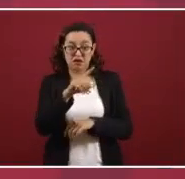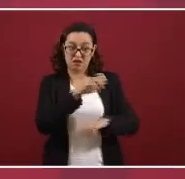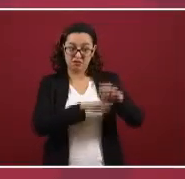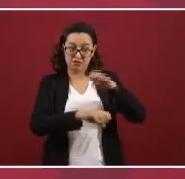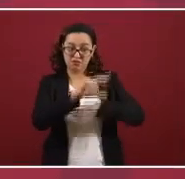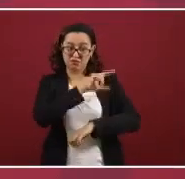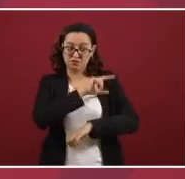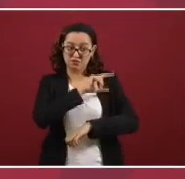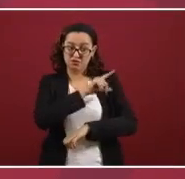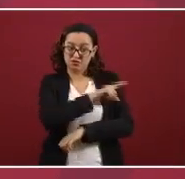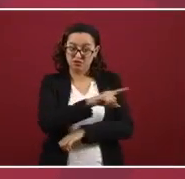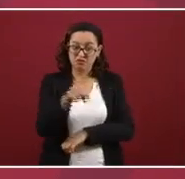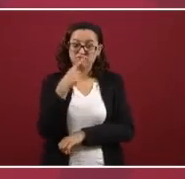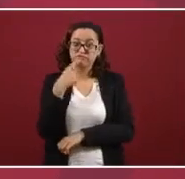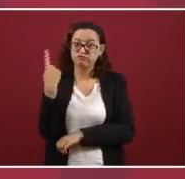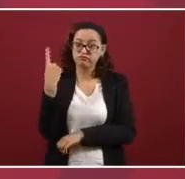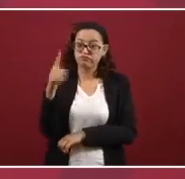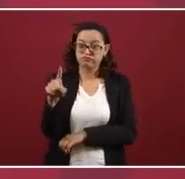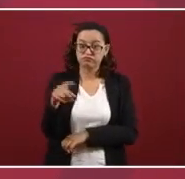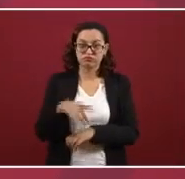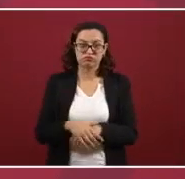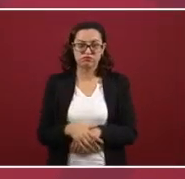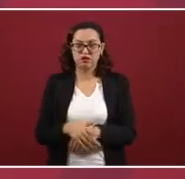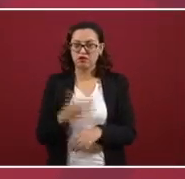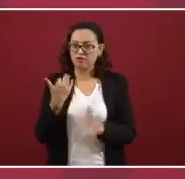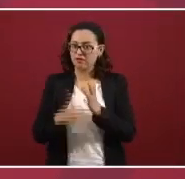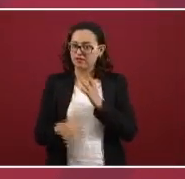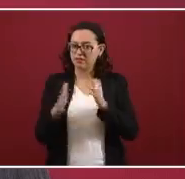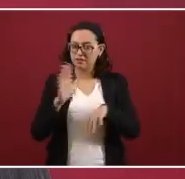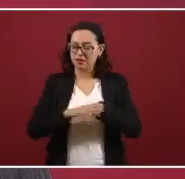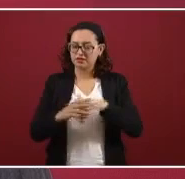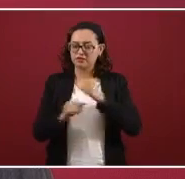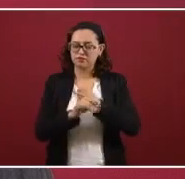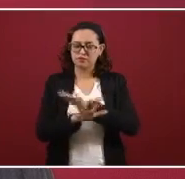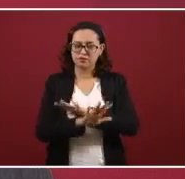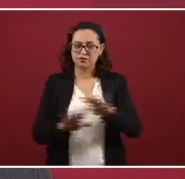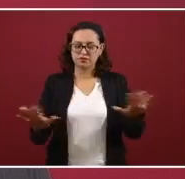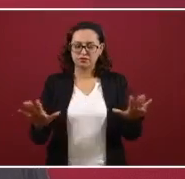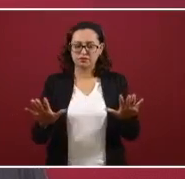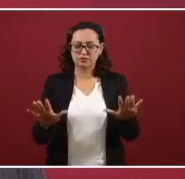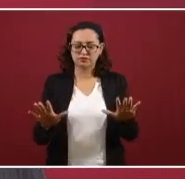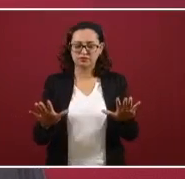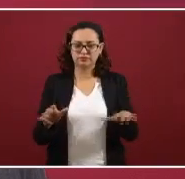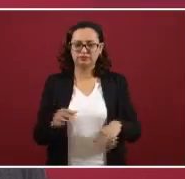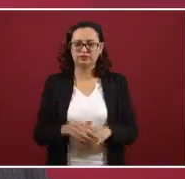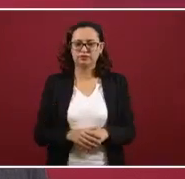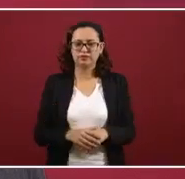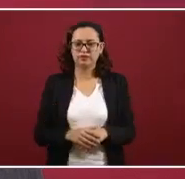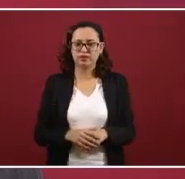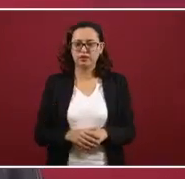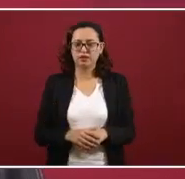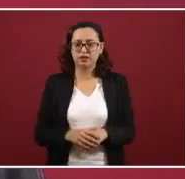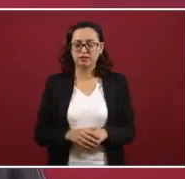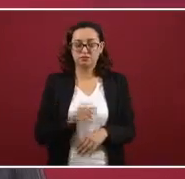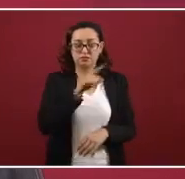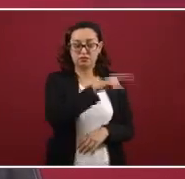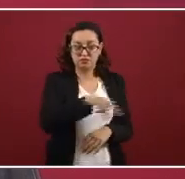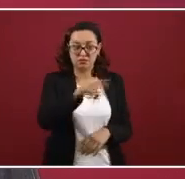primero, porque hay mucha desinformación sobre esto. La Comisión respondió,